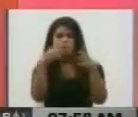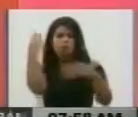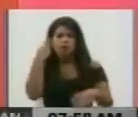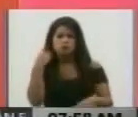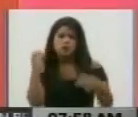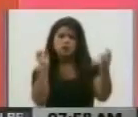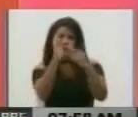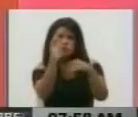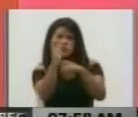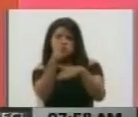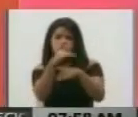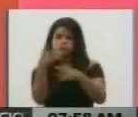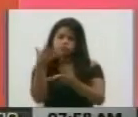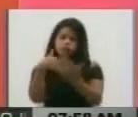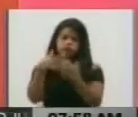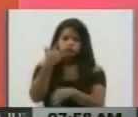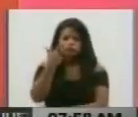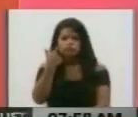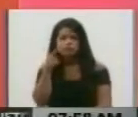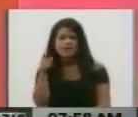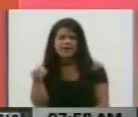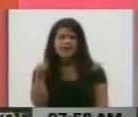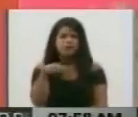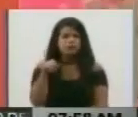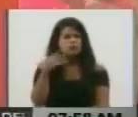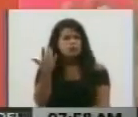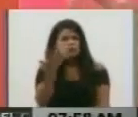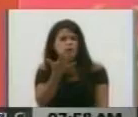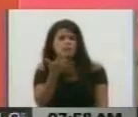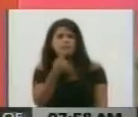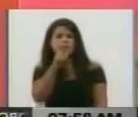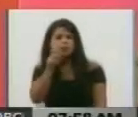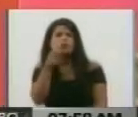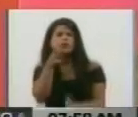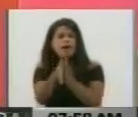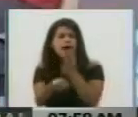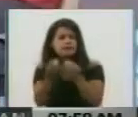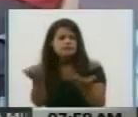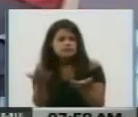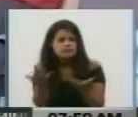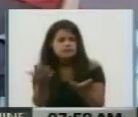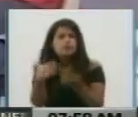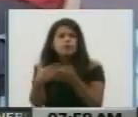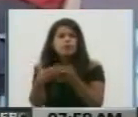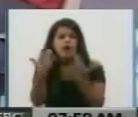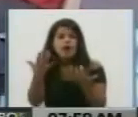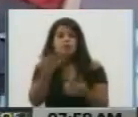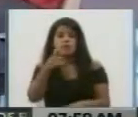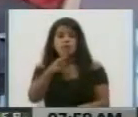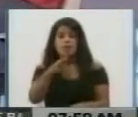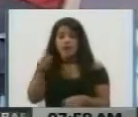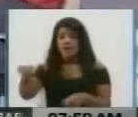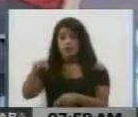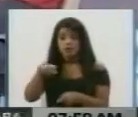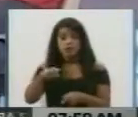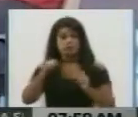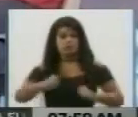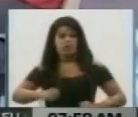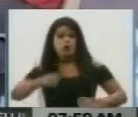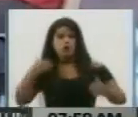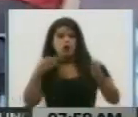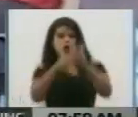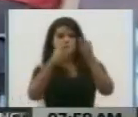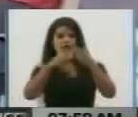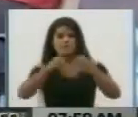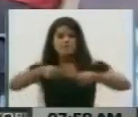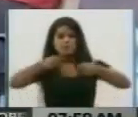agarrándose de las manos con el gobierno estadounidense? ¿Qué estarán haciendo? Esa iniciativa, por ejemplo, contra Venezuela y Mercosur, ¿surgió de la nada?